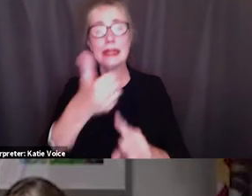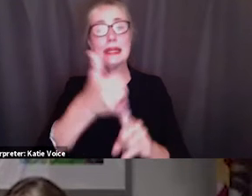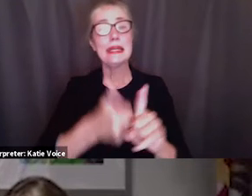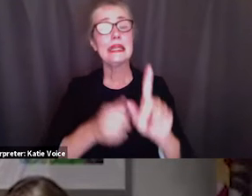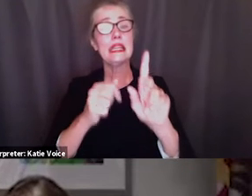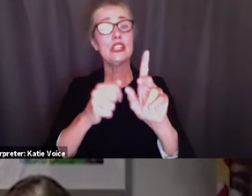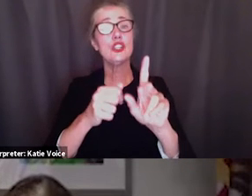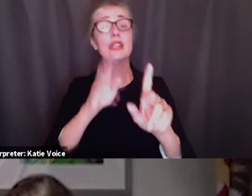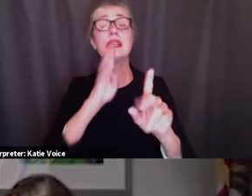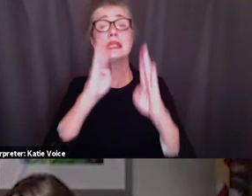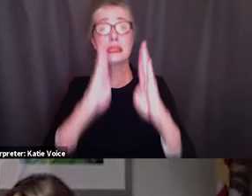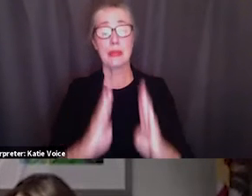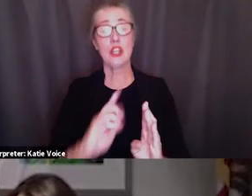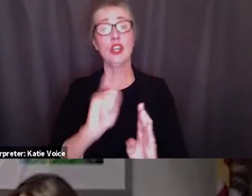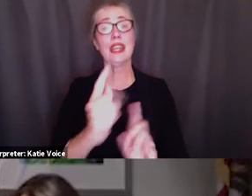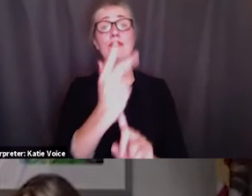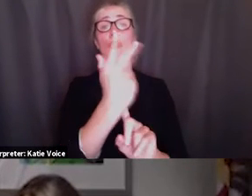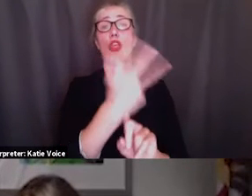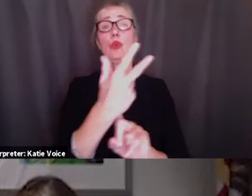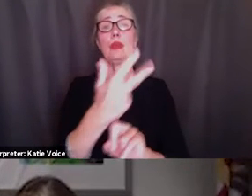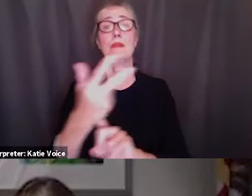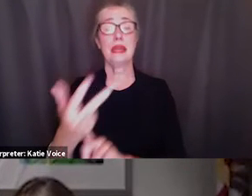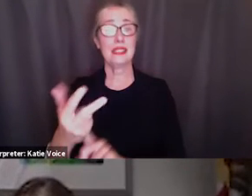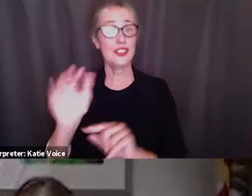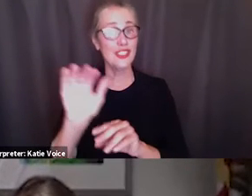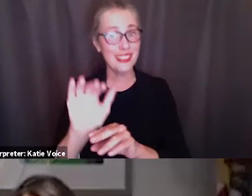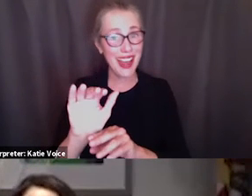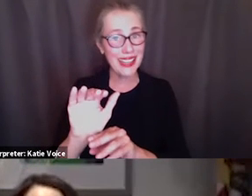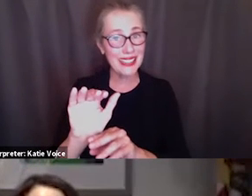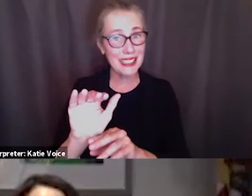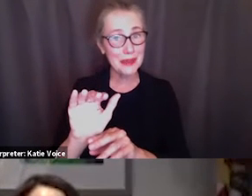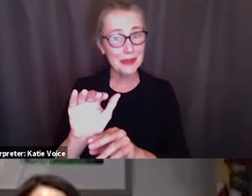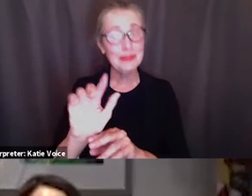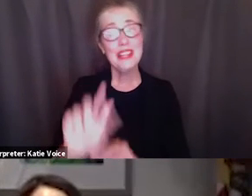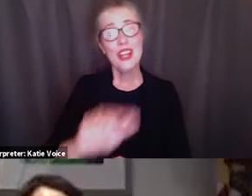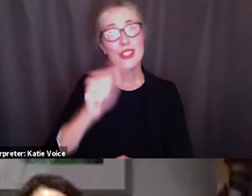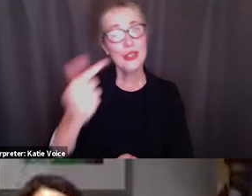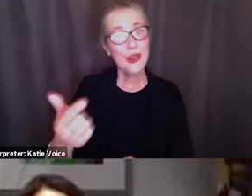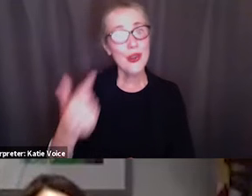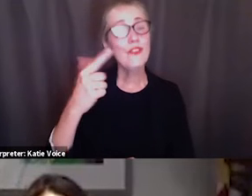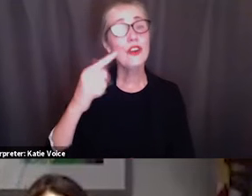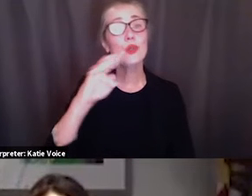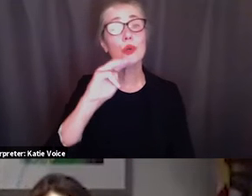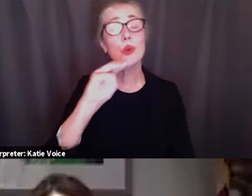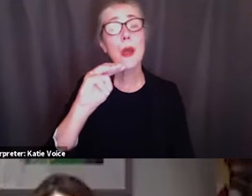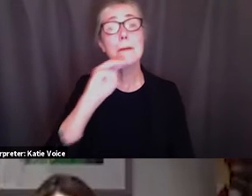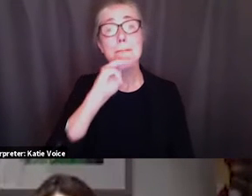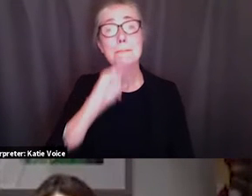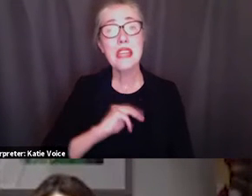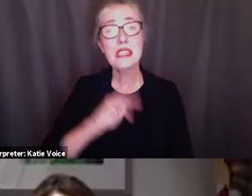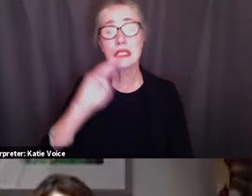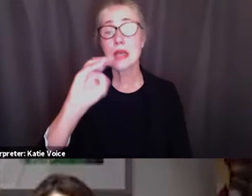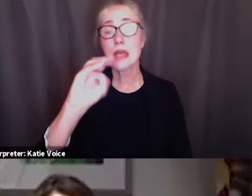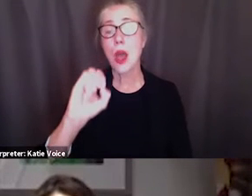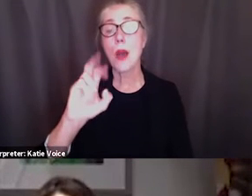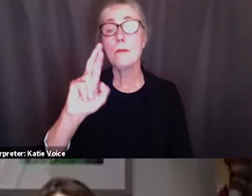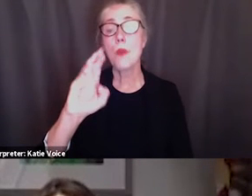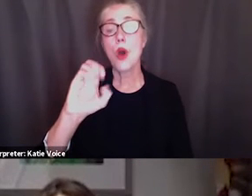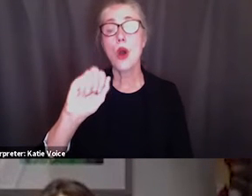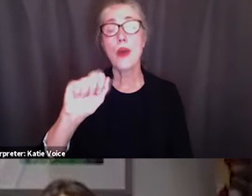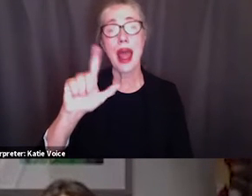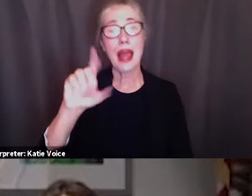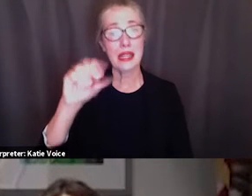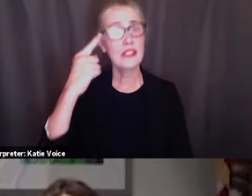orador tiene 3 minutos esta noche y voy a pasar el uso de la voz a la señora Morales para estos comentarios